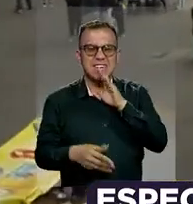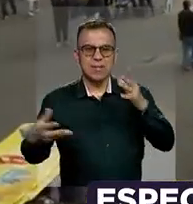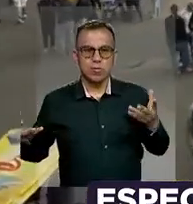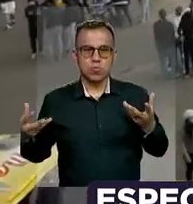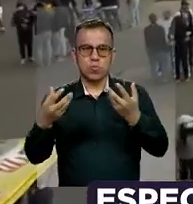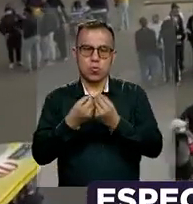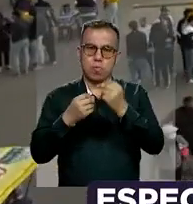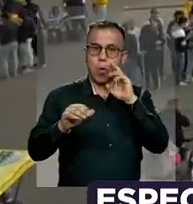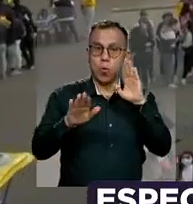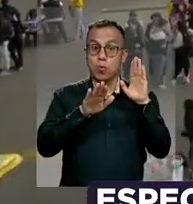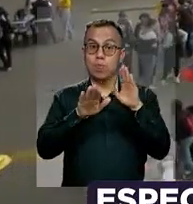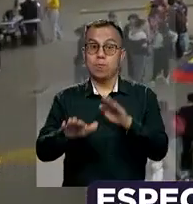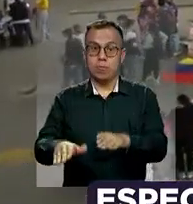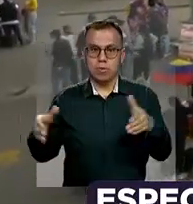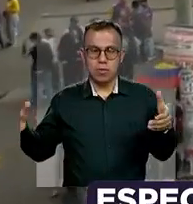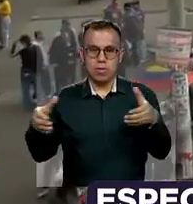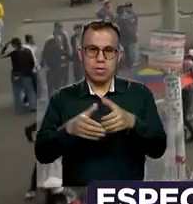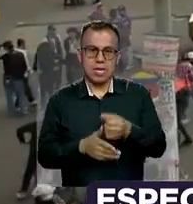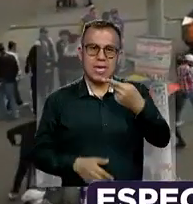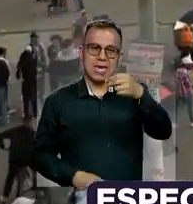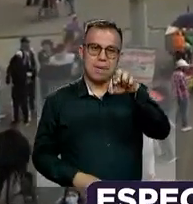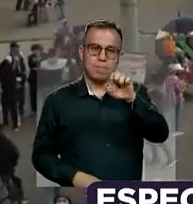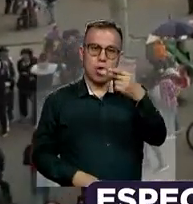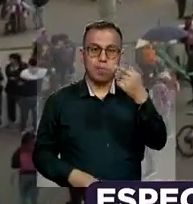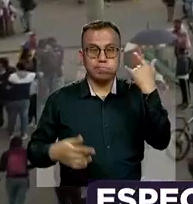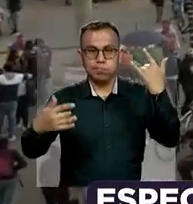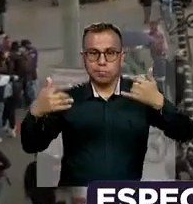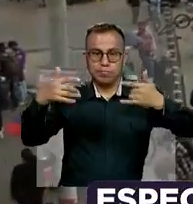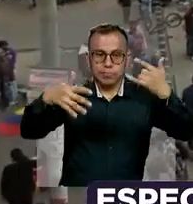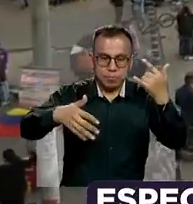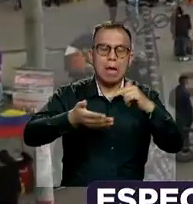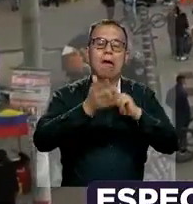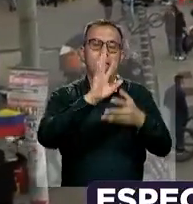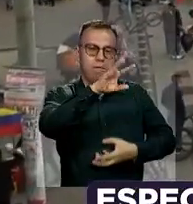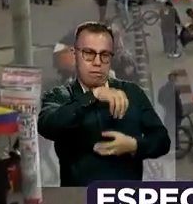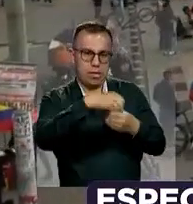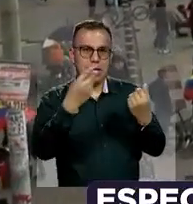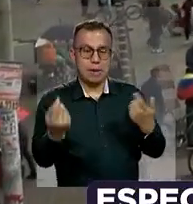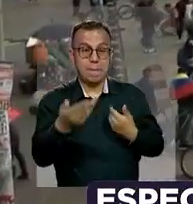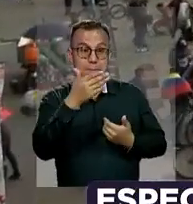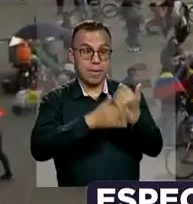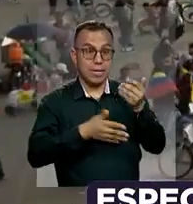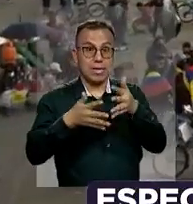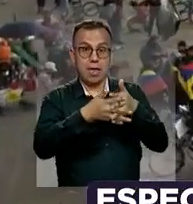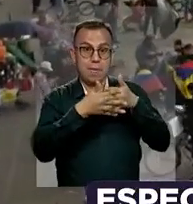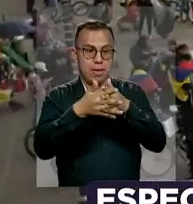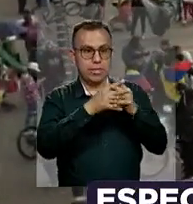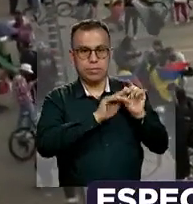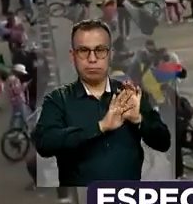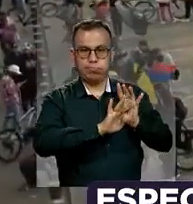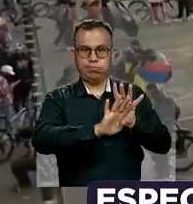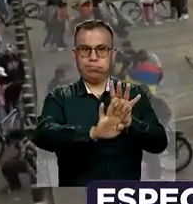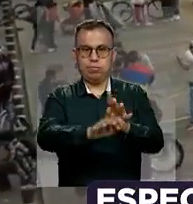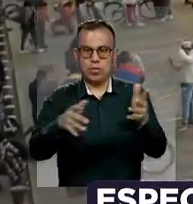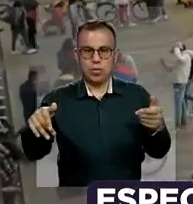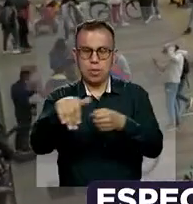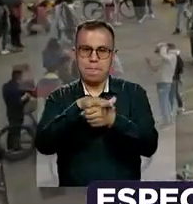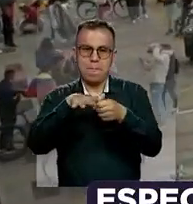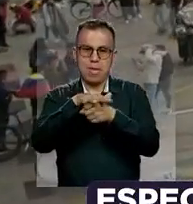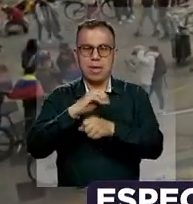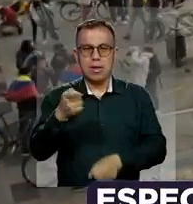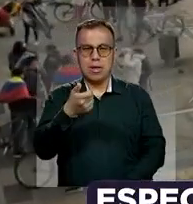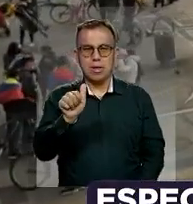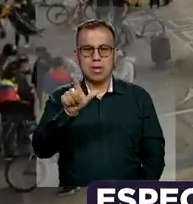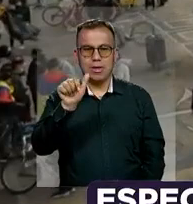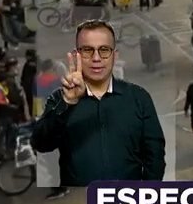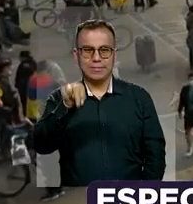o representantes del movimiento hip hop de Bogotá y que ya va precisamente por todas las Américas, destino al barrio El Galán. Veamos